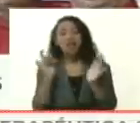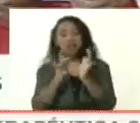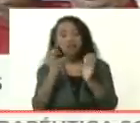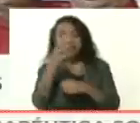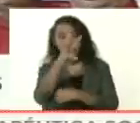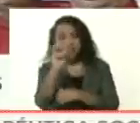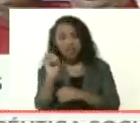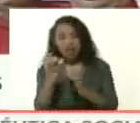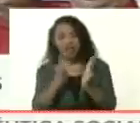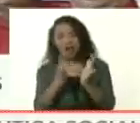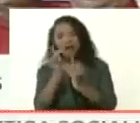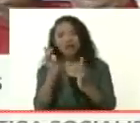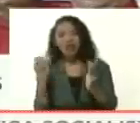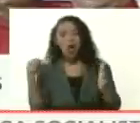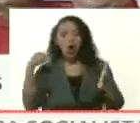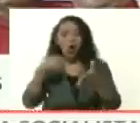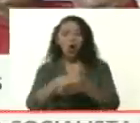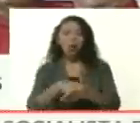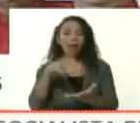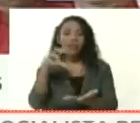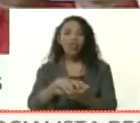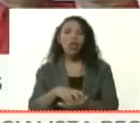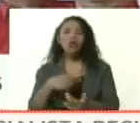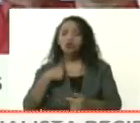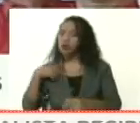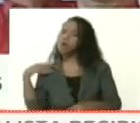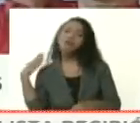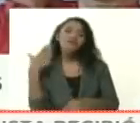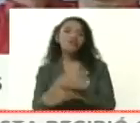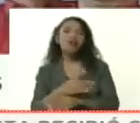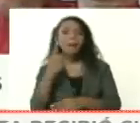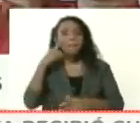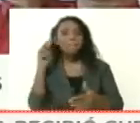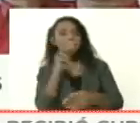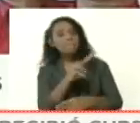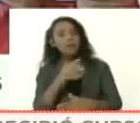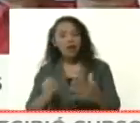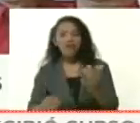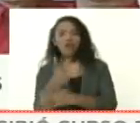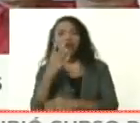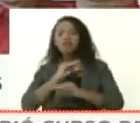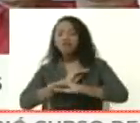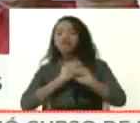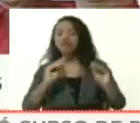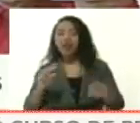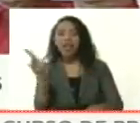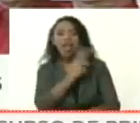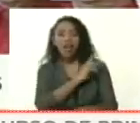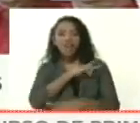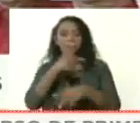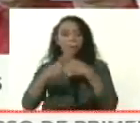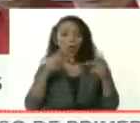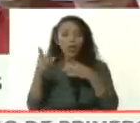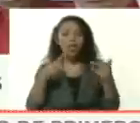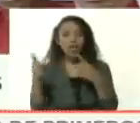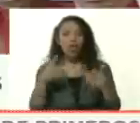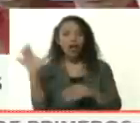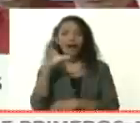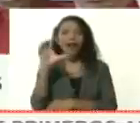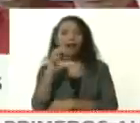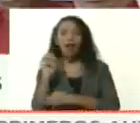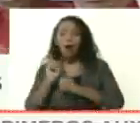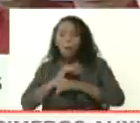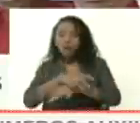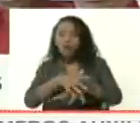el 30 de abril, golpe de Estado, yo me fui al Palacio de Miraflores, llamamos a los jefes políticos de Caracas, y ¿en cuánto tiempo